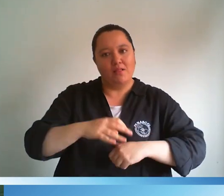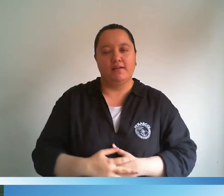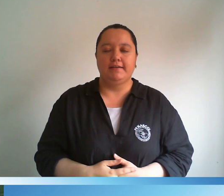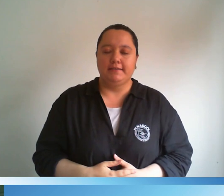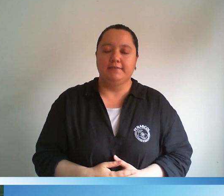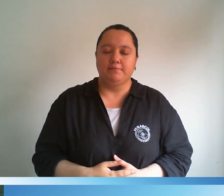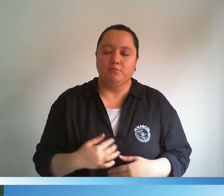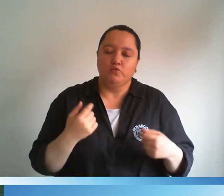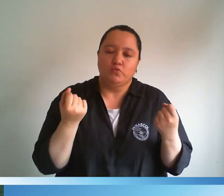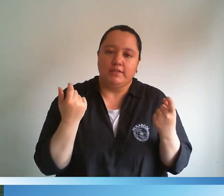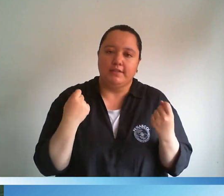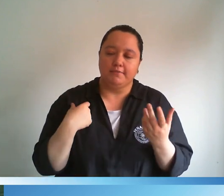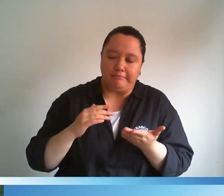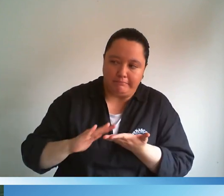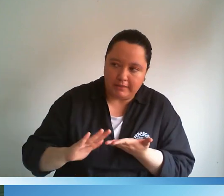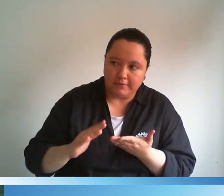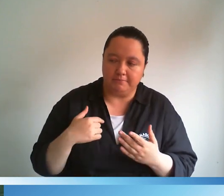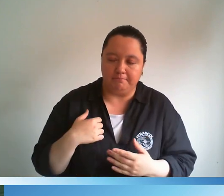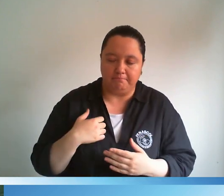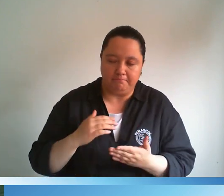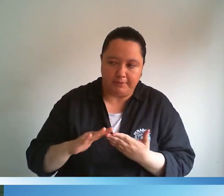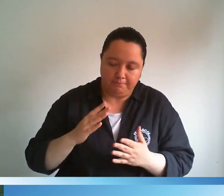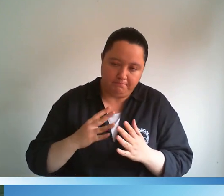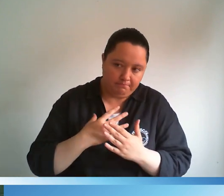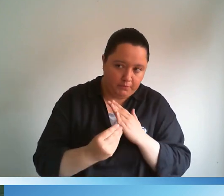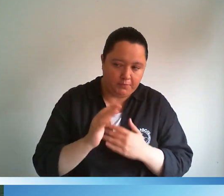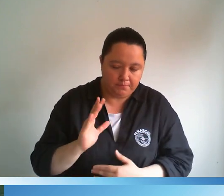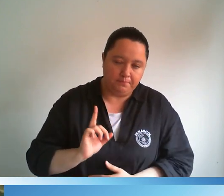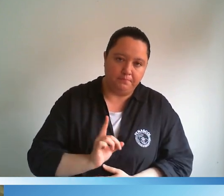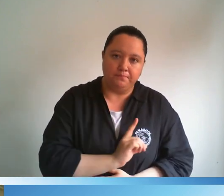Lo entiendo. Disculpe, señor. Con permiso.